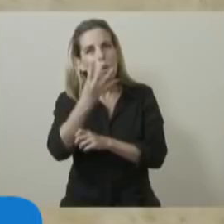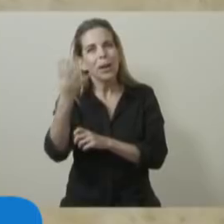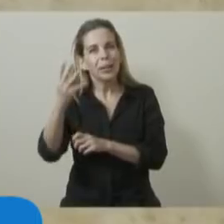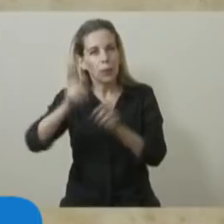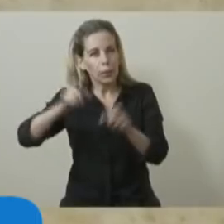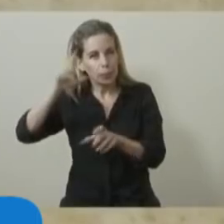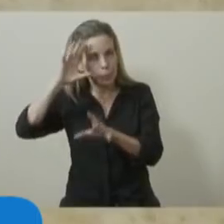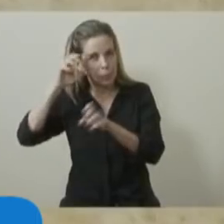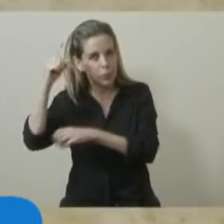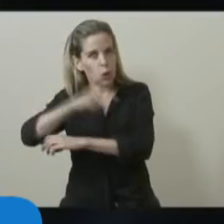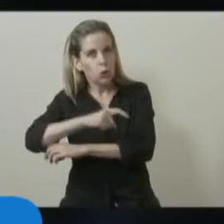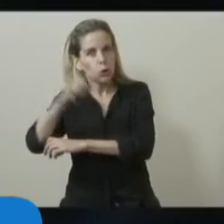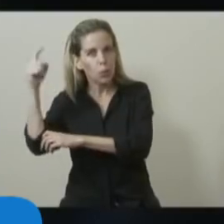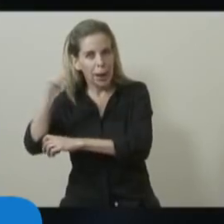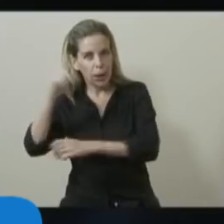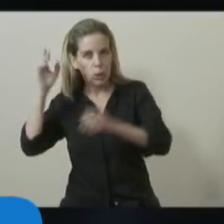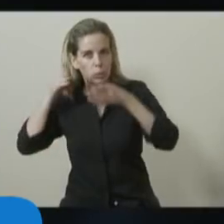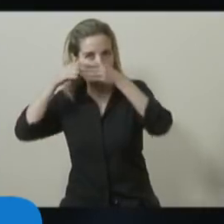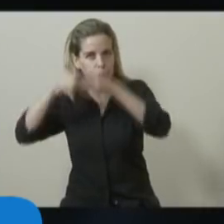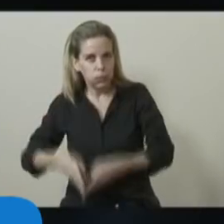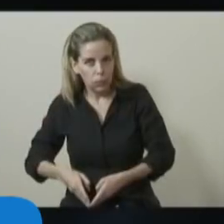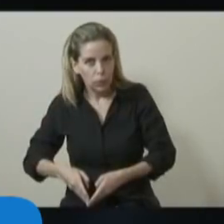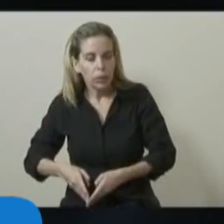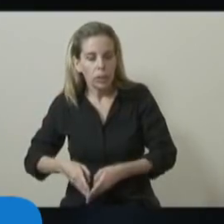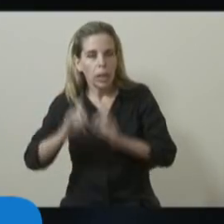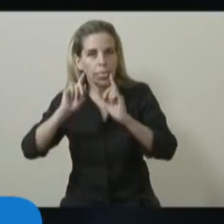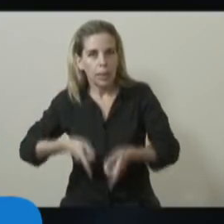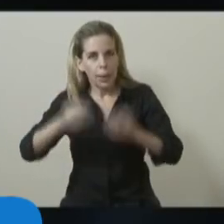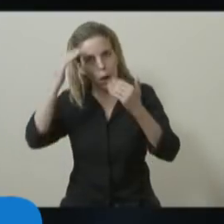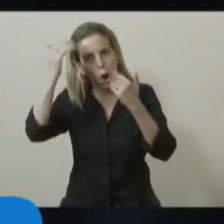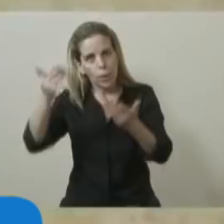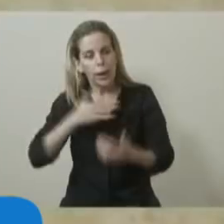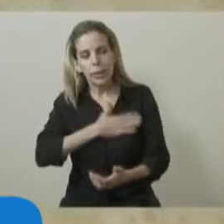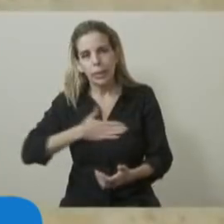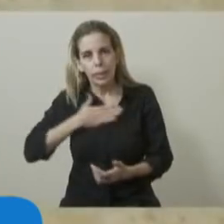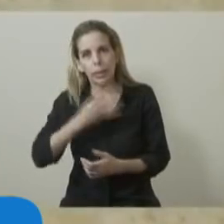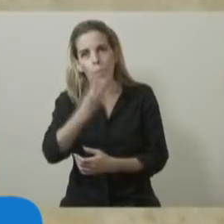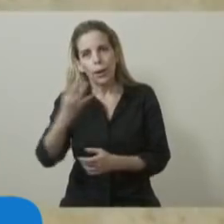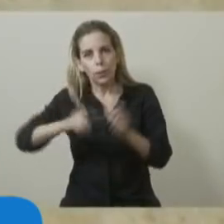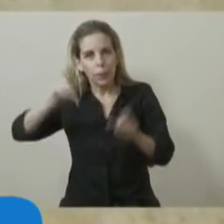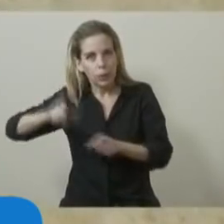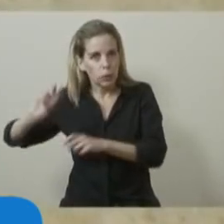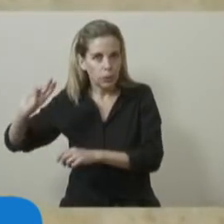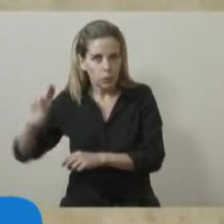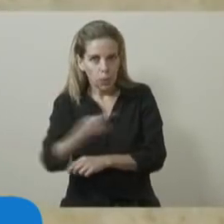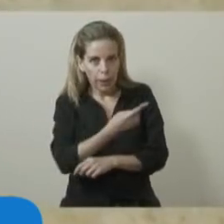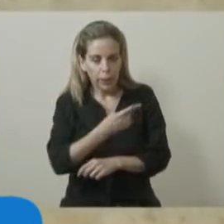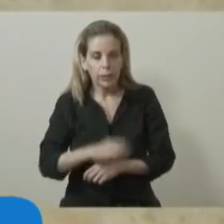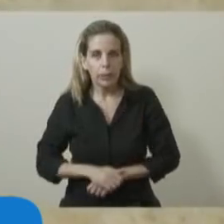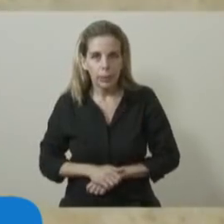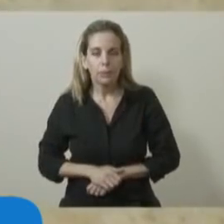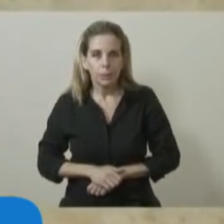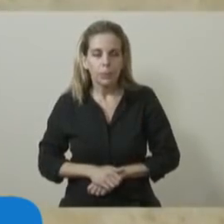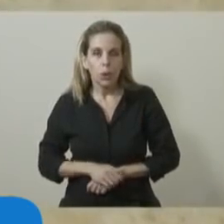tripulantes del submarino Ara San Juan, también lamentablemente perdidos, pero